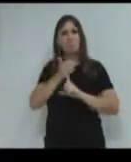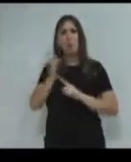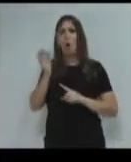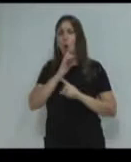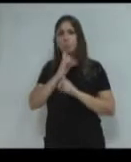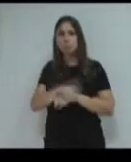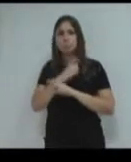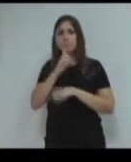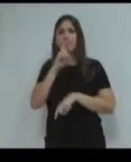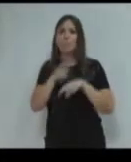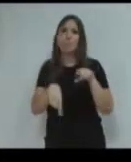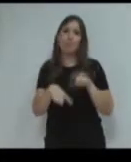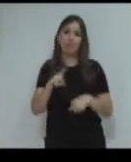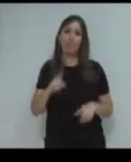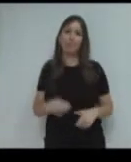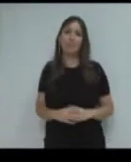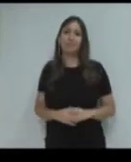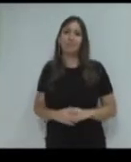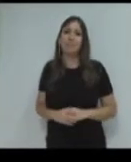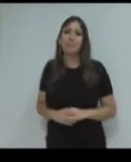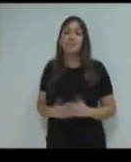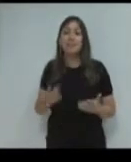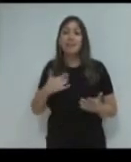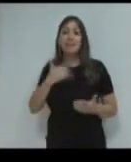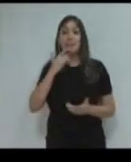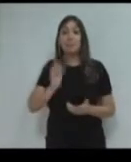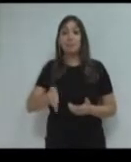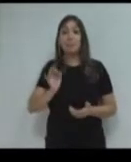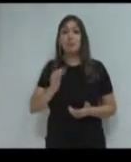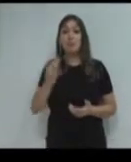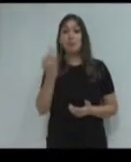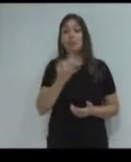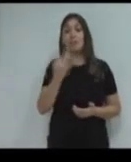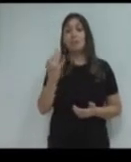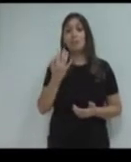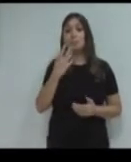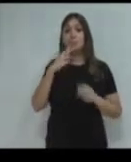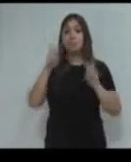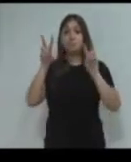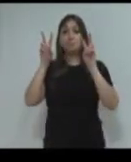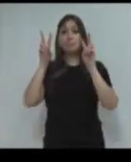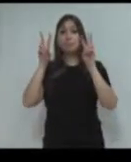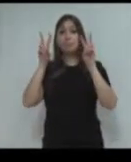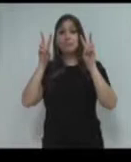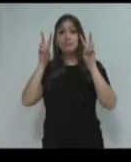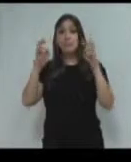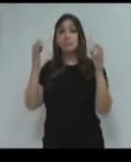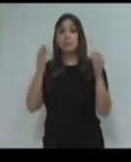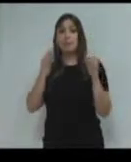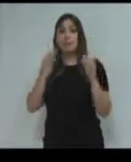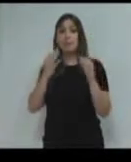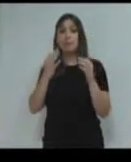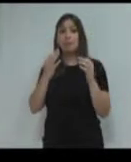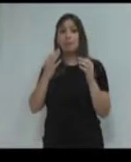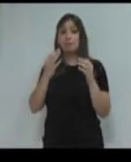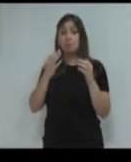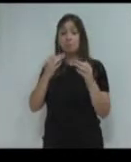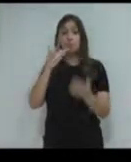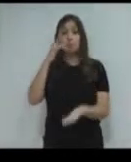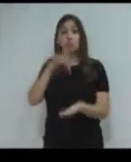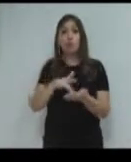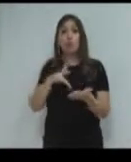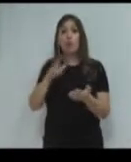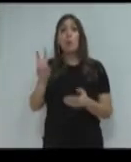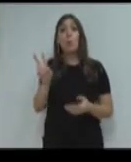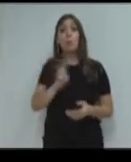al Sí, lugar. eso. Pero es cierto que, por tanto, un tema que que hay es que que está ocurriendo es que las